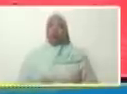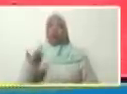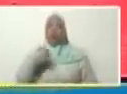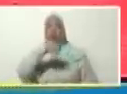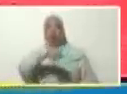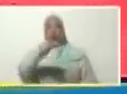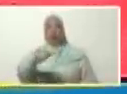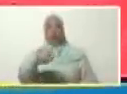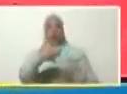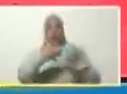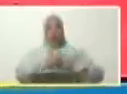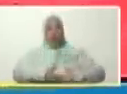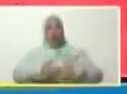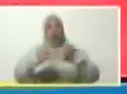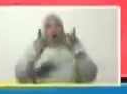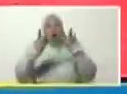apátrida